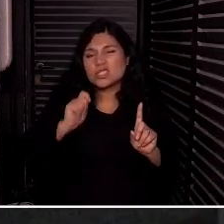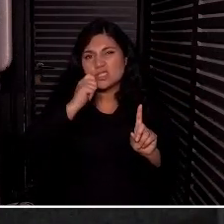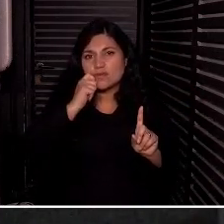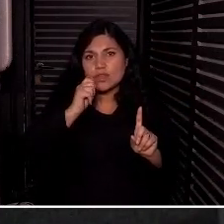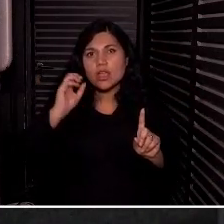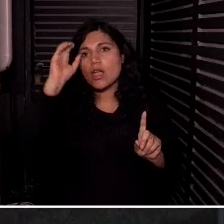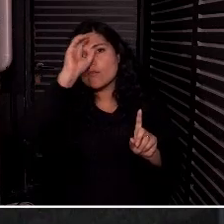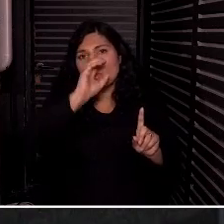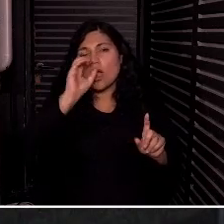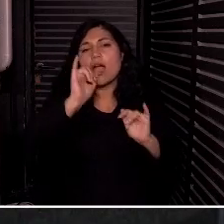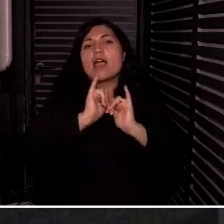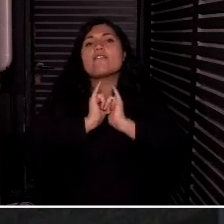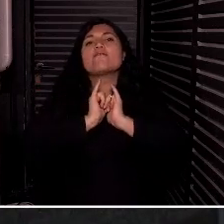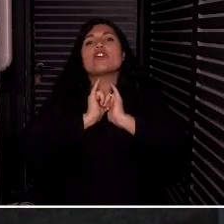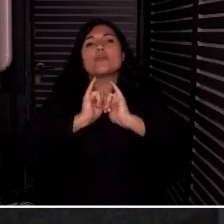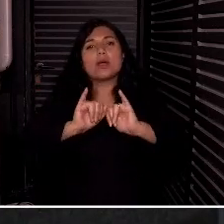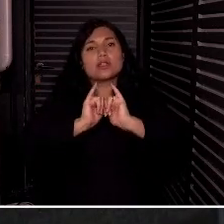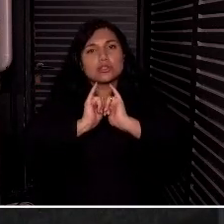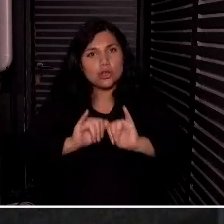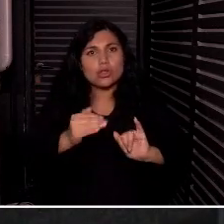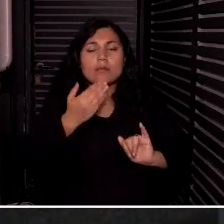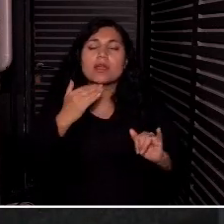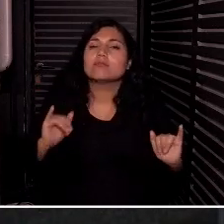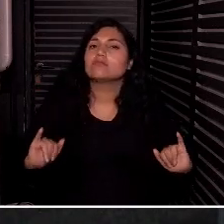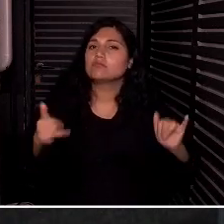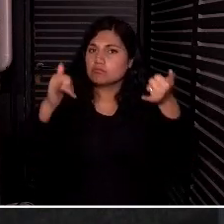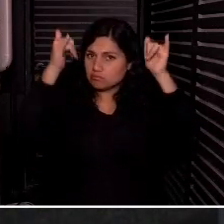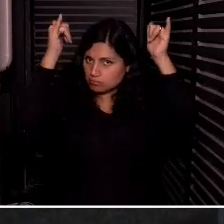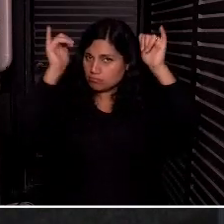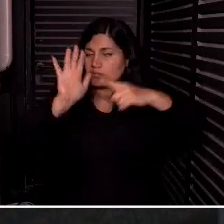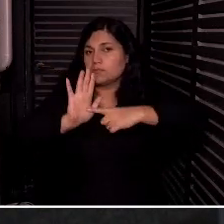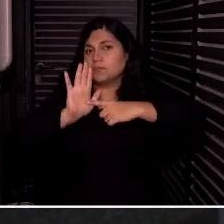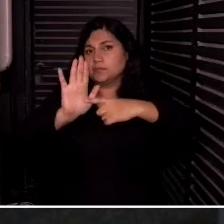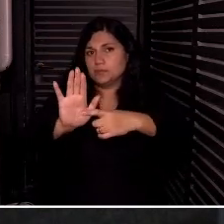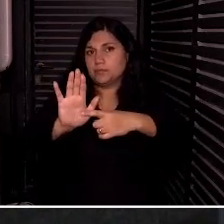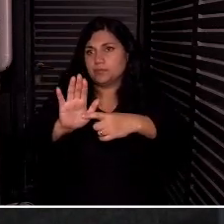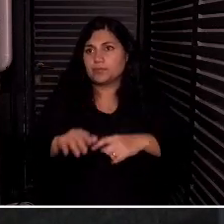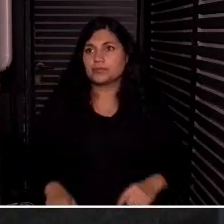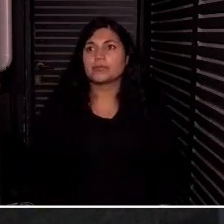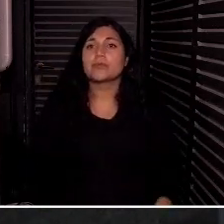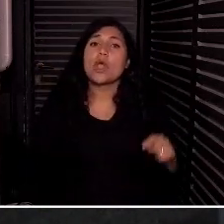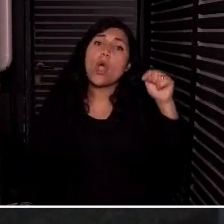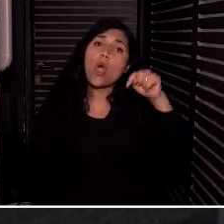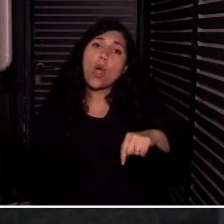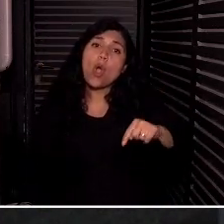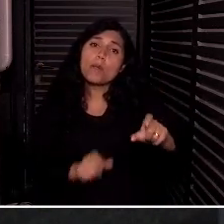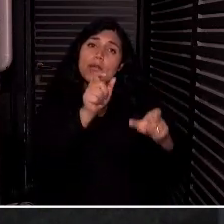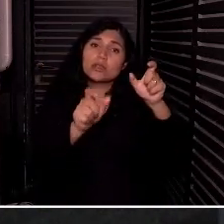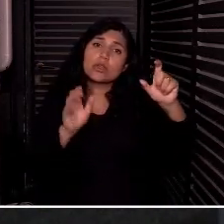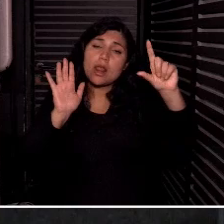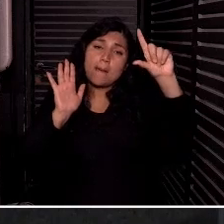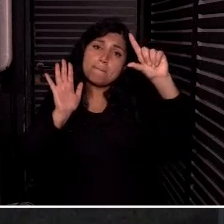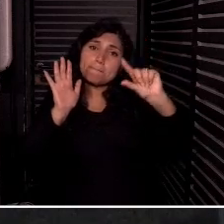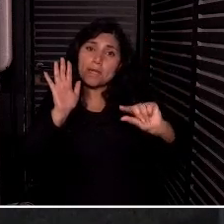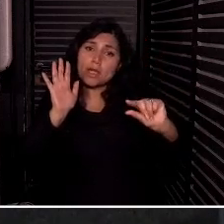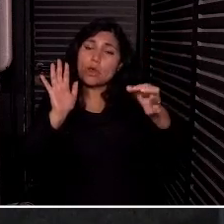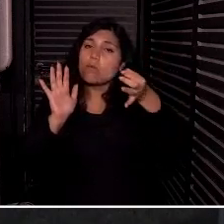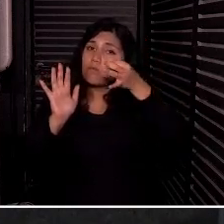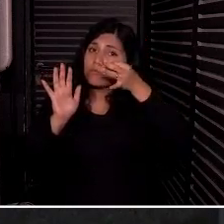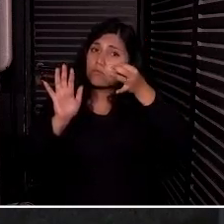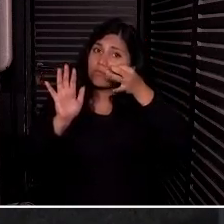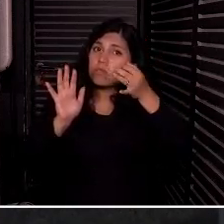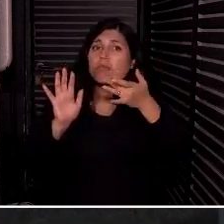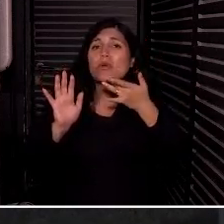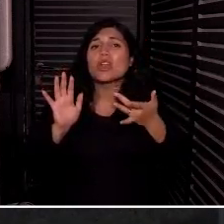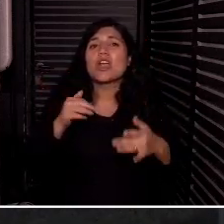entretención y verse reflejado en la pantalla eh Y si hoy día nos están viendo menos que antes lo que los estudios dicen es porque nos volvimos